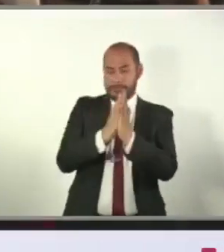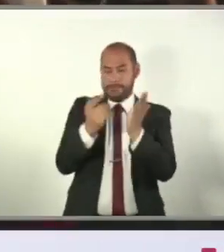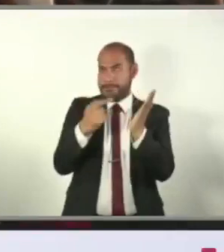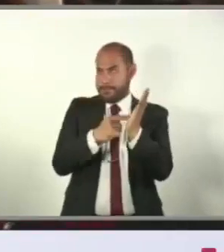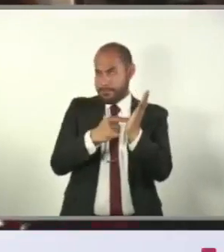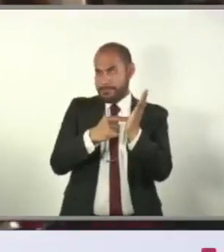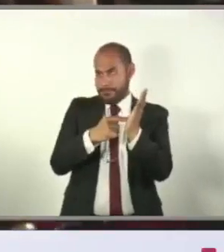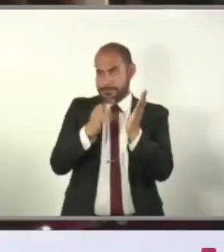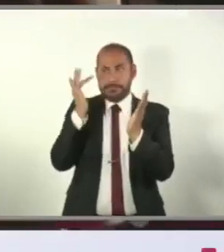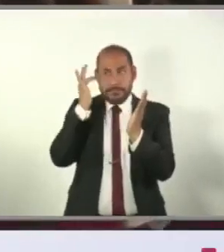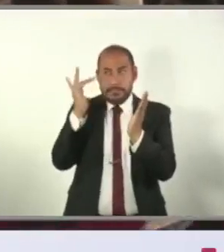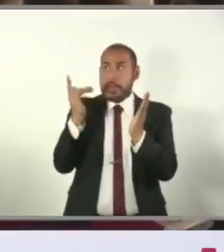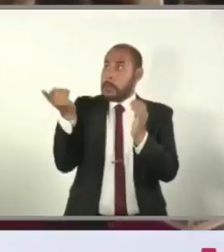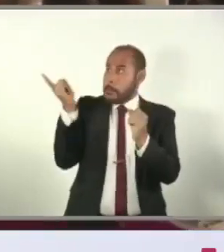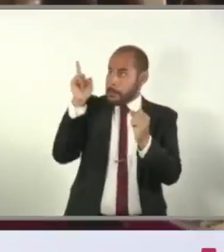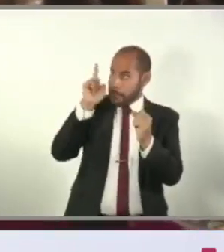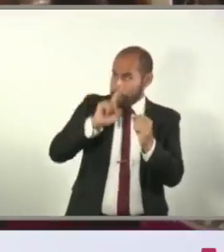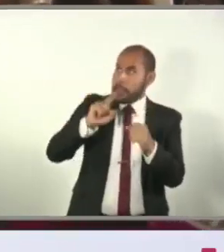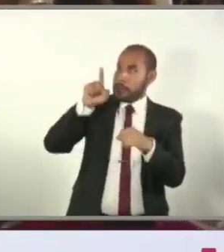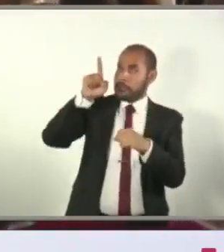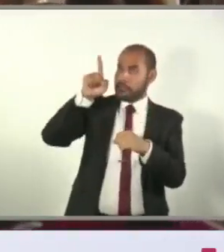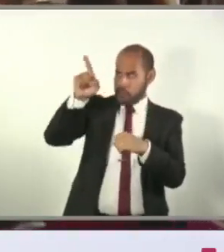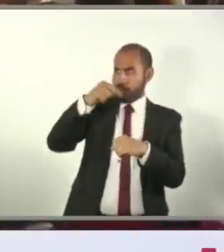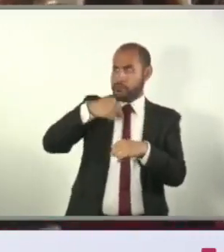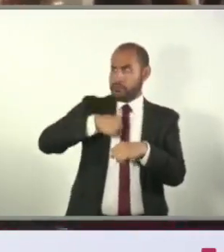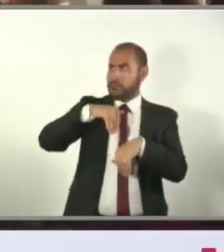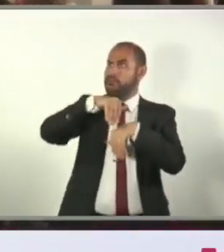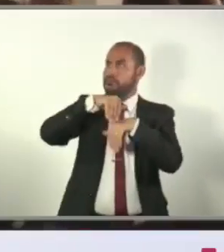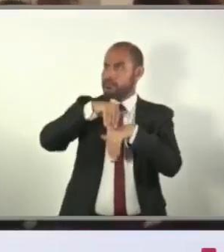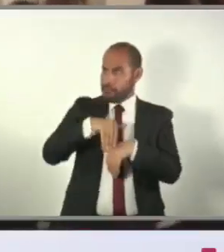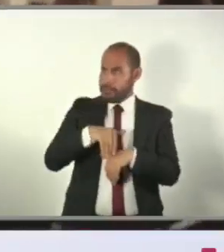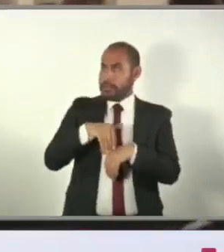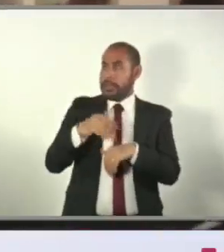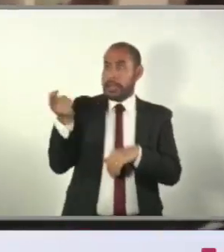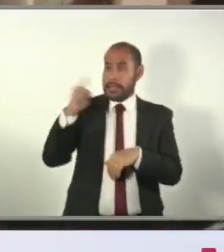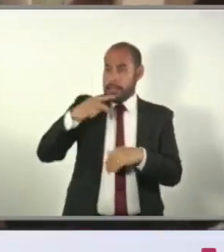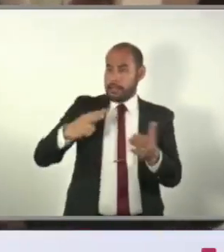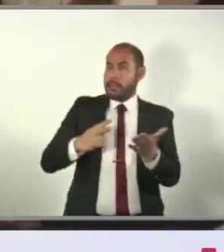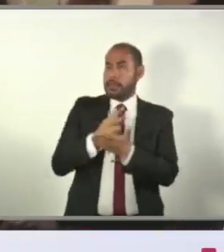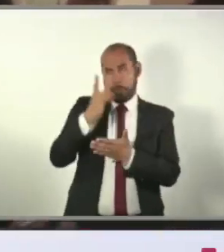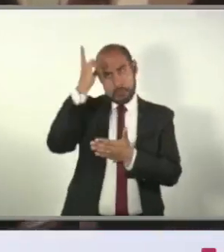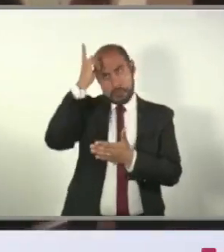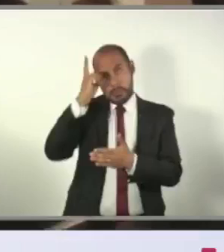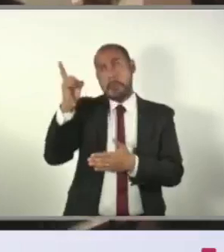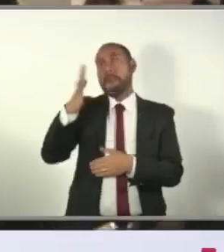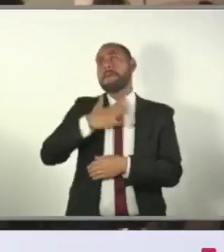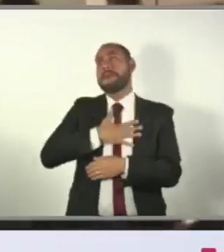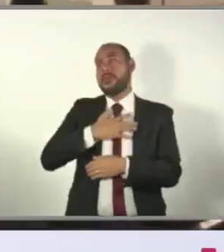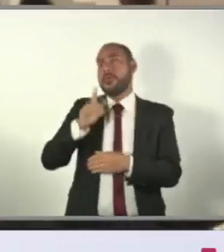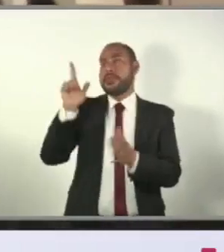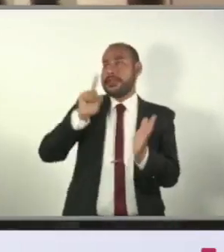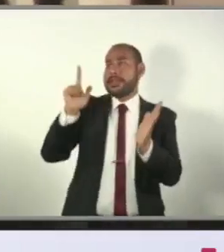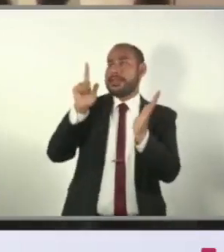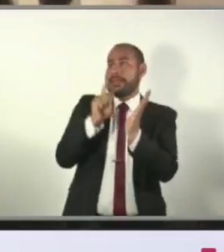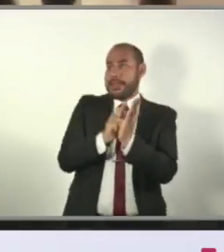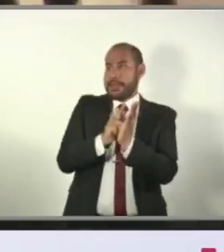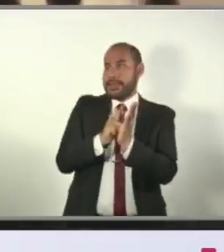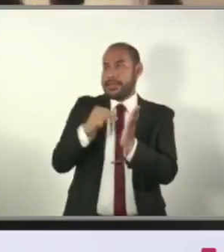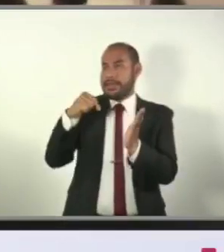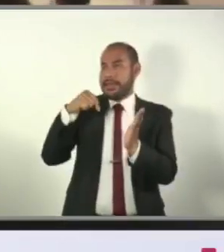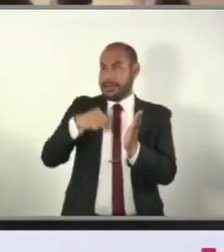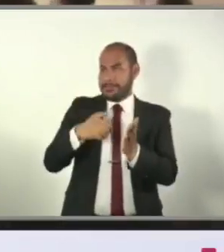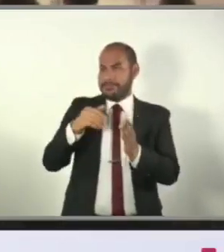me ordena cumplir lo que tú mandas. Me agrada hacer tu voluntad, Dios mío, pues tu ley es la entraña de mi